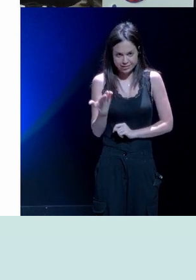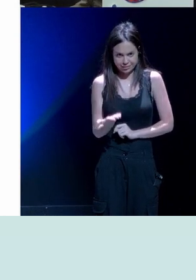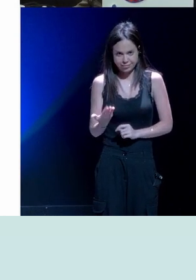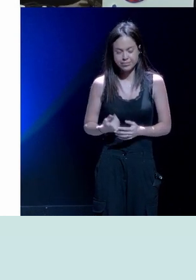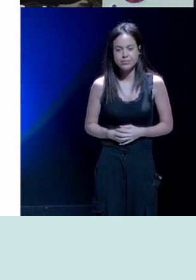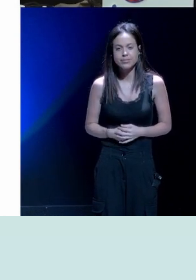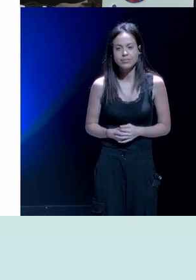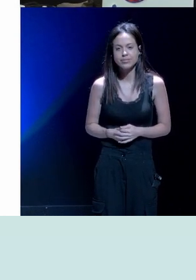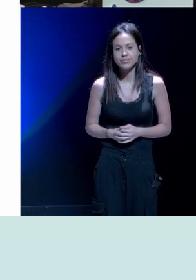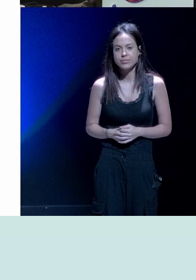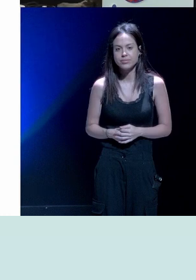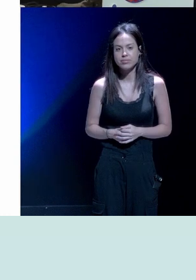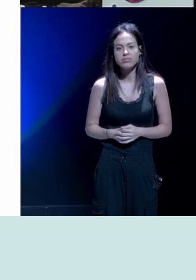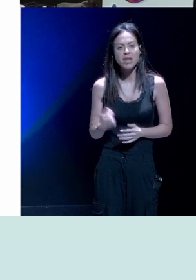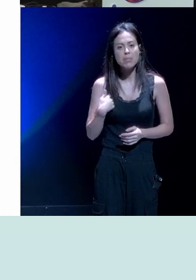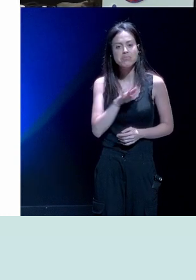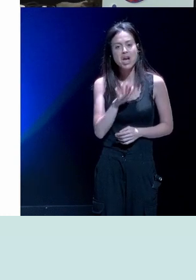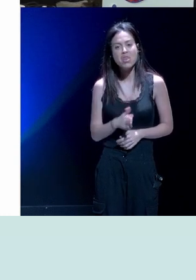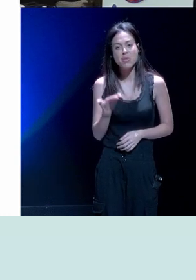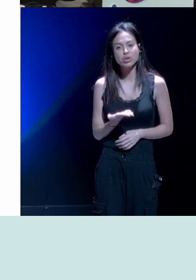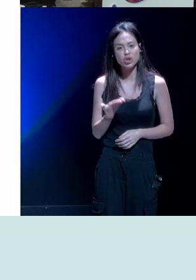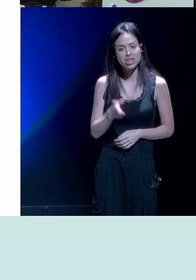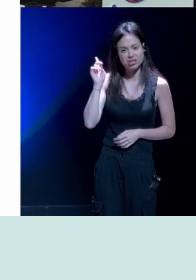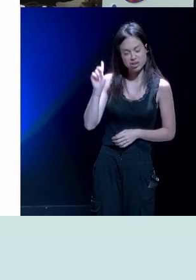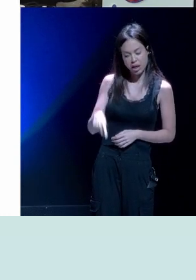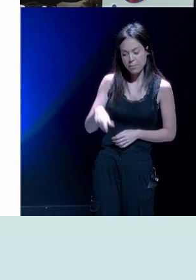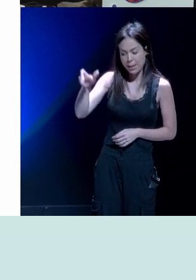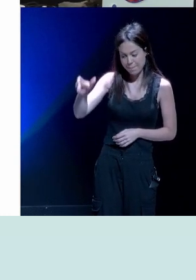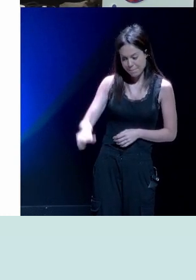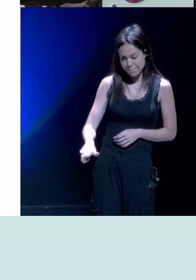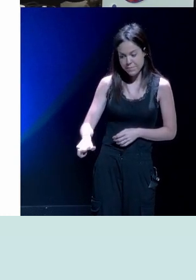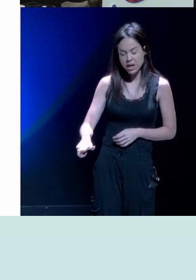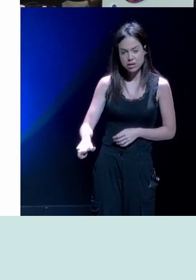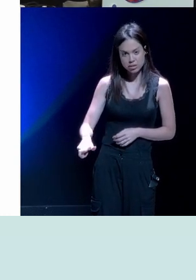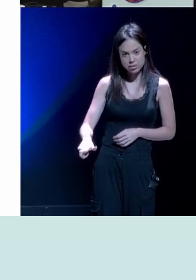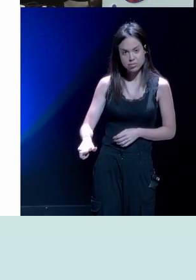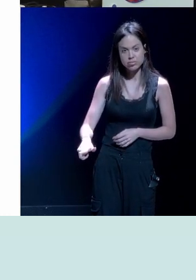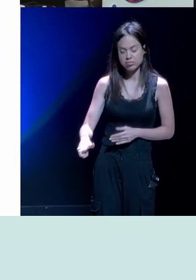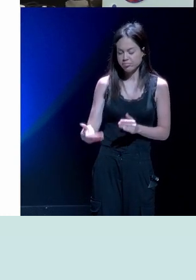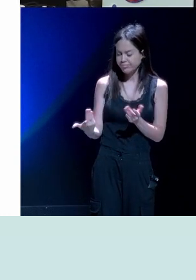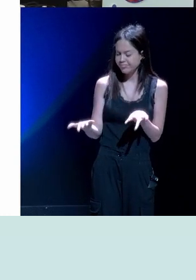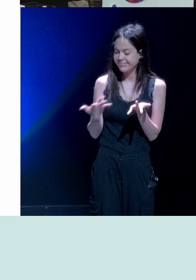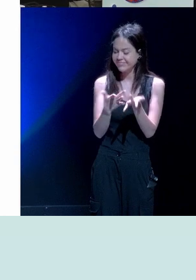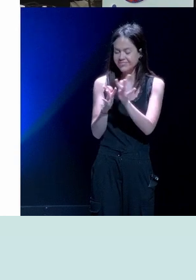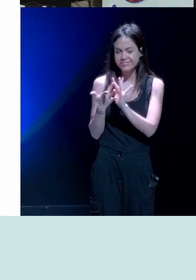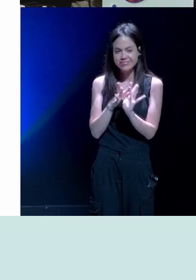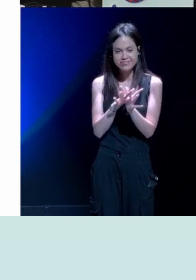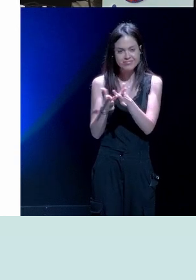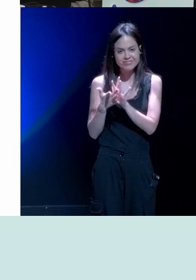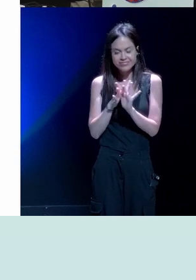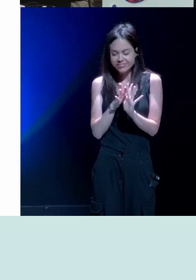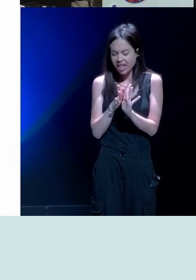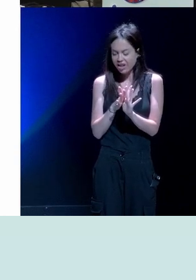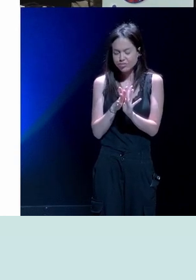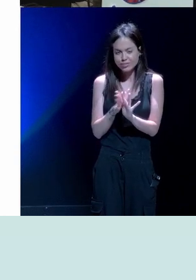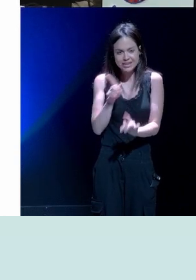Y me parece importante volver a colocar a la persona en una relación en la que se siente realmente